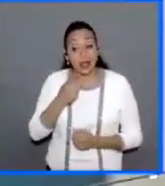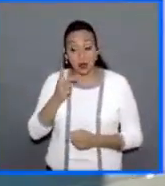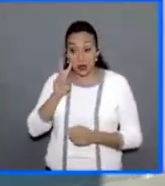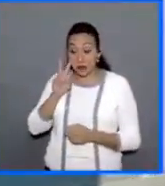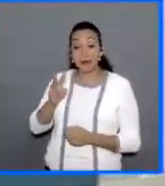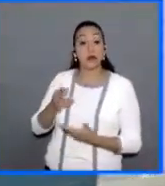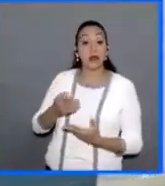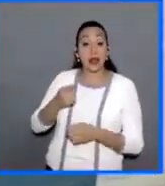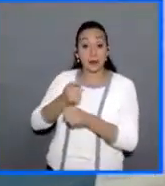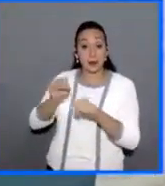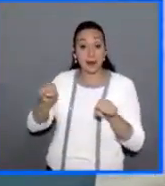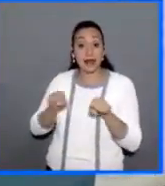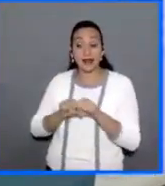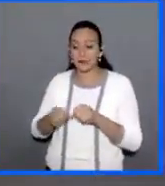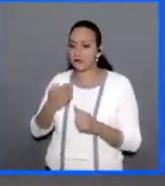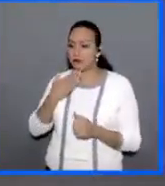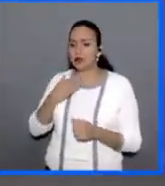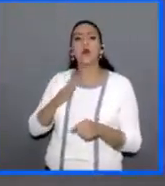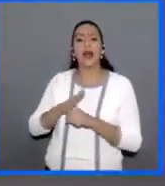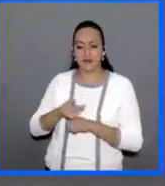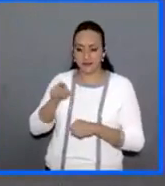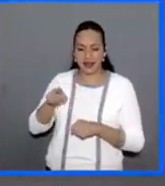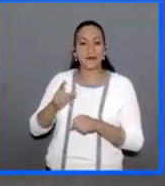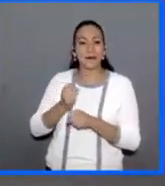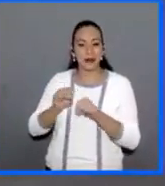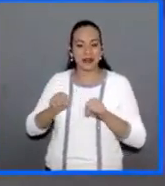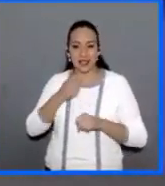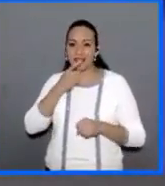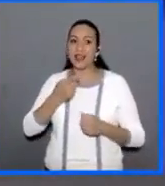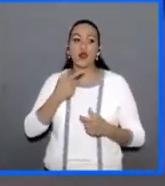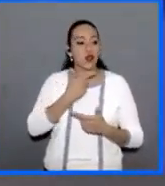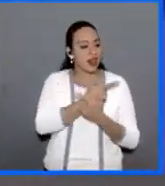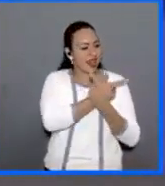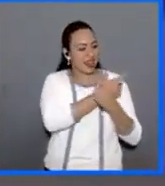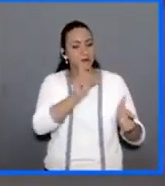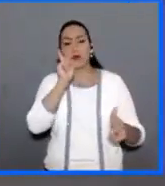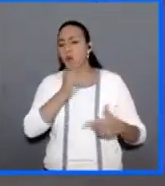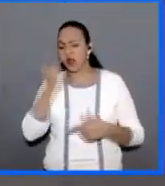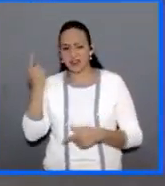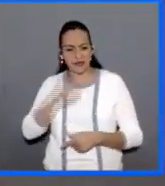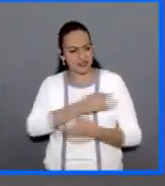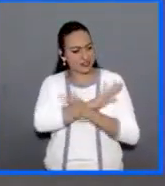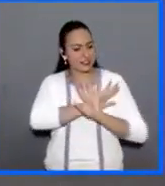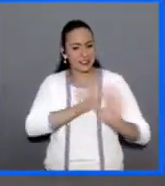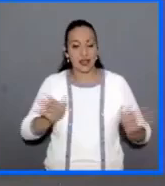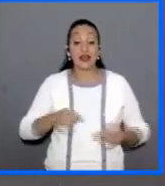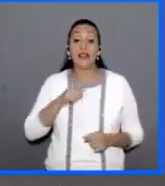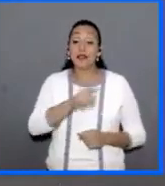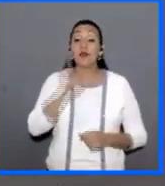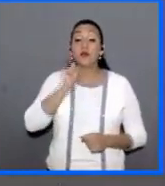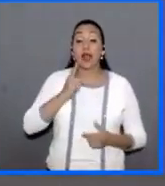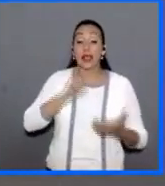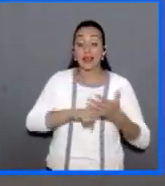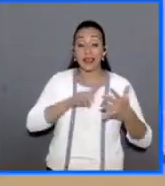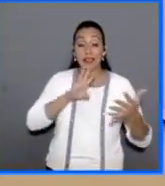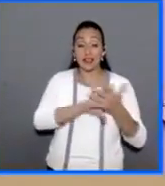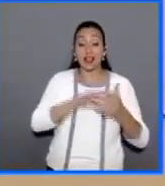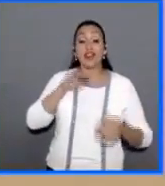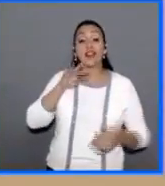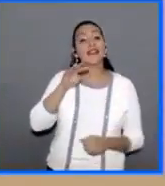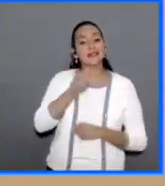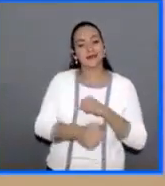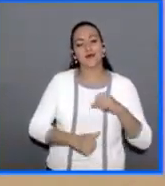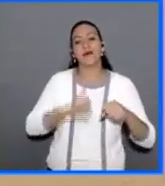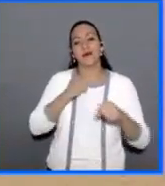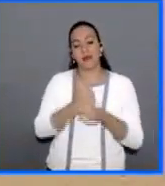la absoluta e inmediata libertad de Juana Hilda González Lomelí, después de pasar más de 19 años privada de la libertad, pues